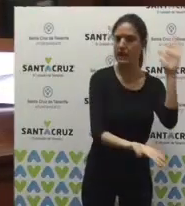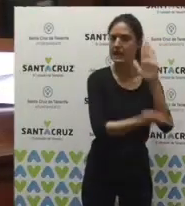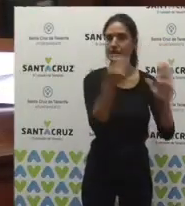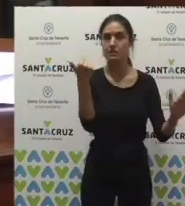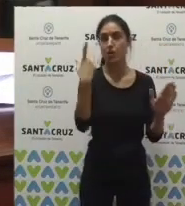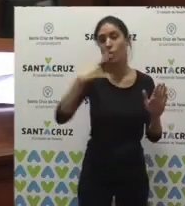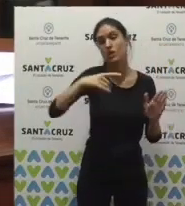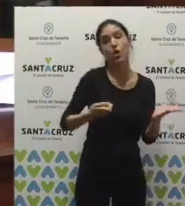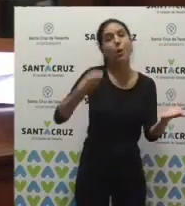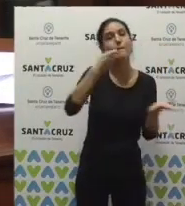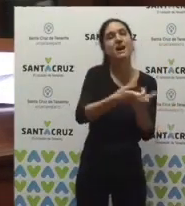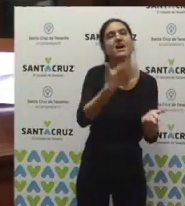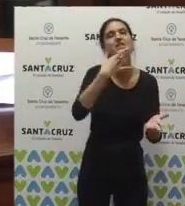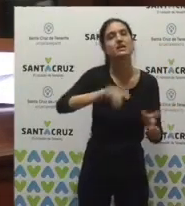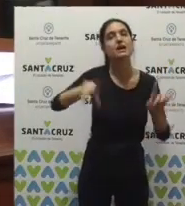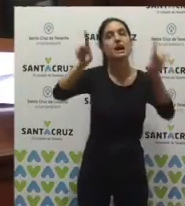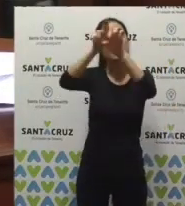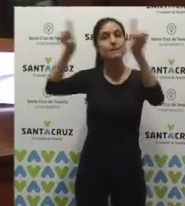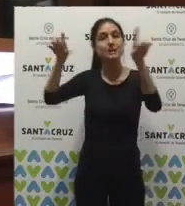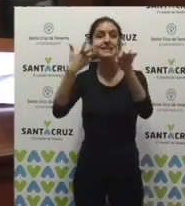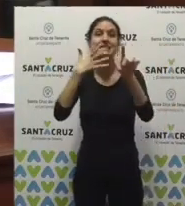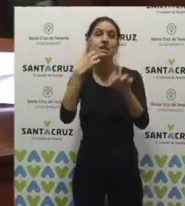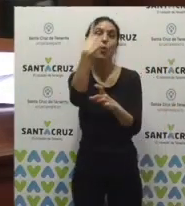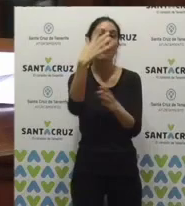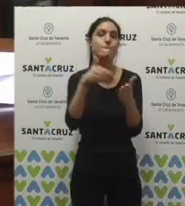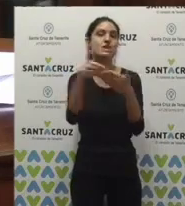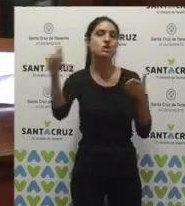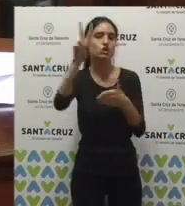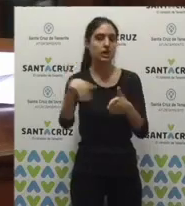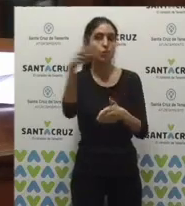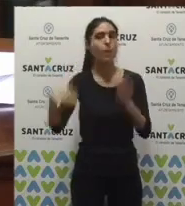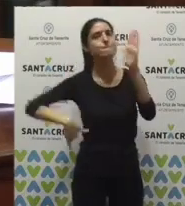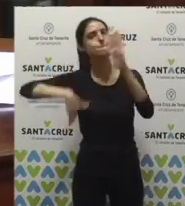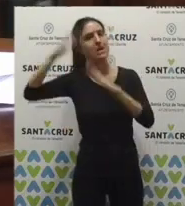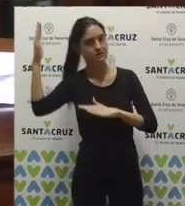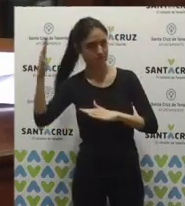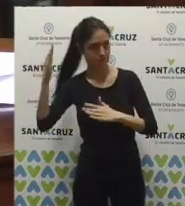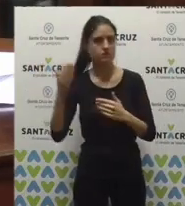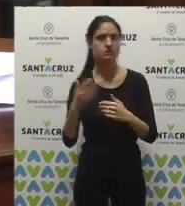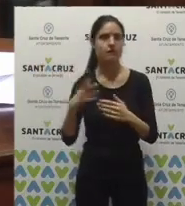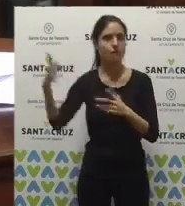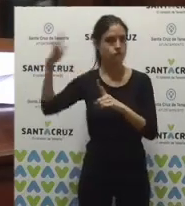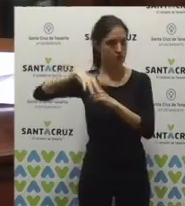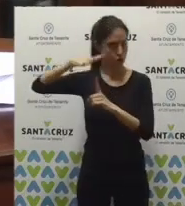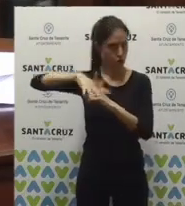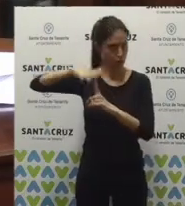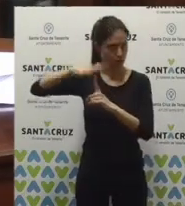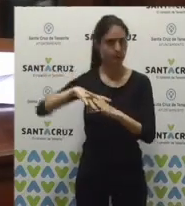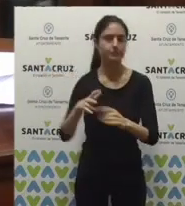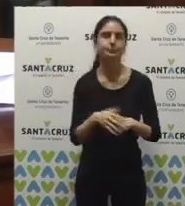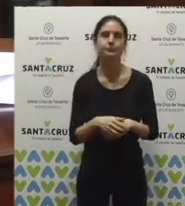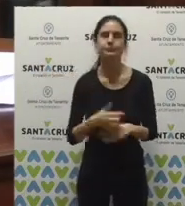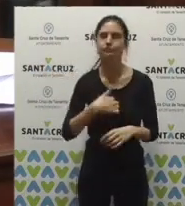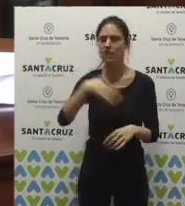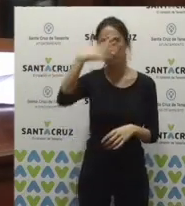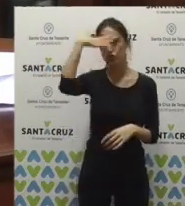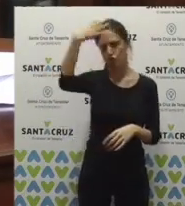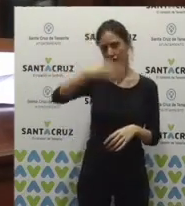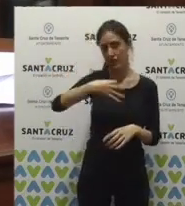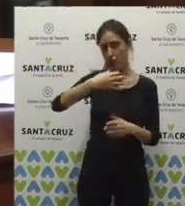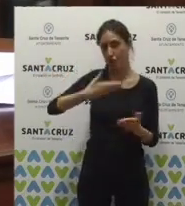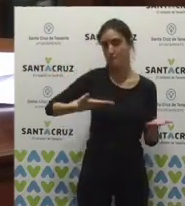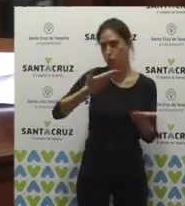pagan pues aquellas empresas que facturan más de un millón de euros pero bien yo creo sinceramente porque además la creo que la moción que va inmediatamente